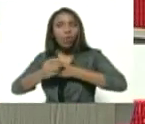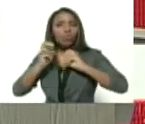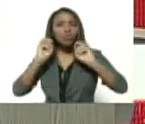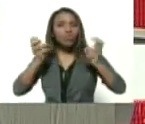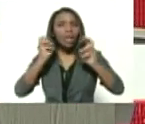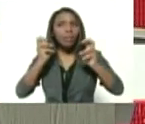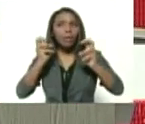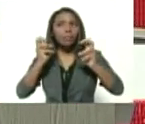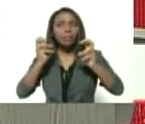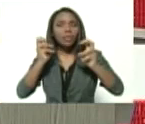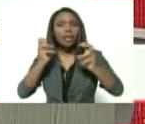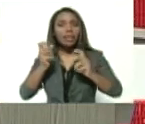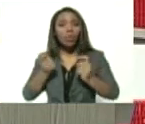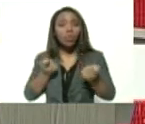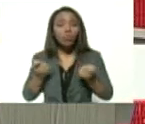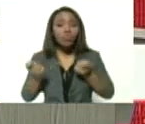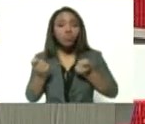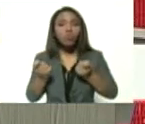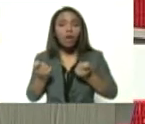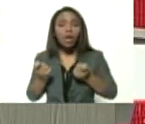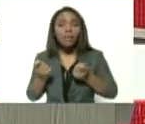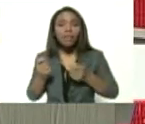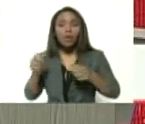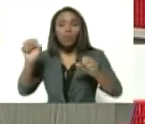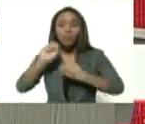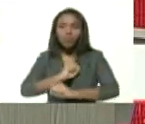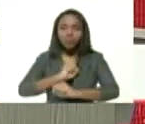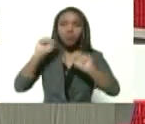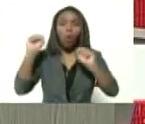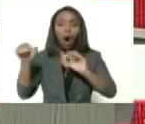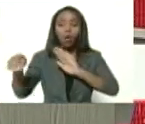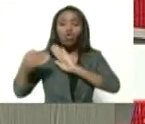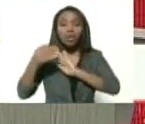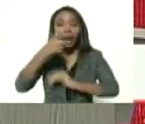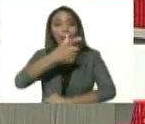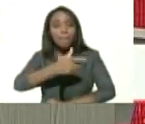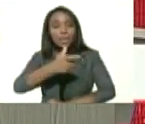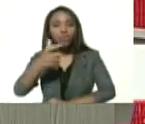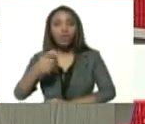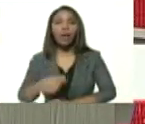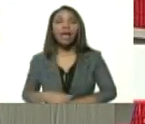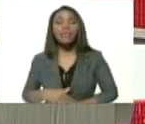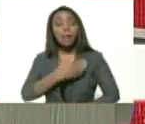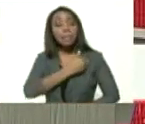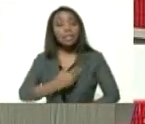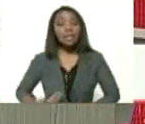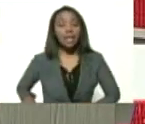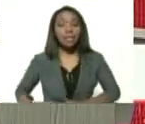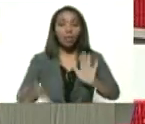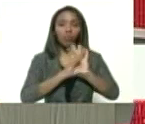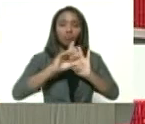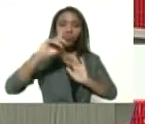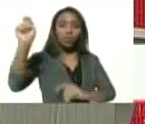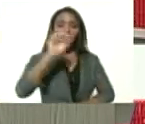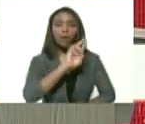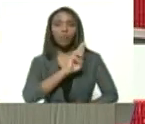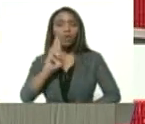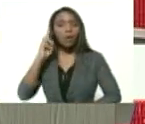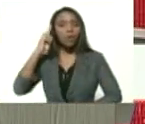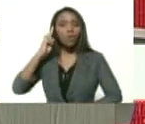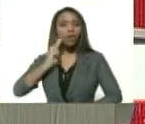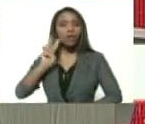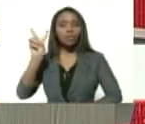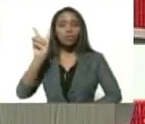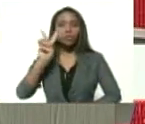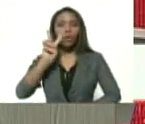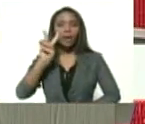magnicidio con drones explosivos en contra de la persona del presidente constitucional de la República Bolivariana